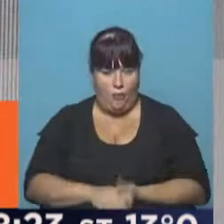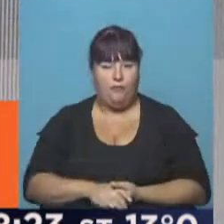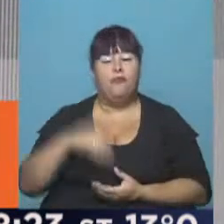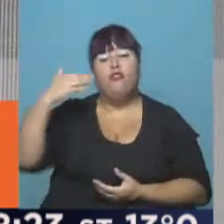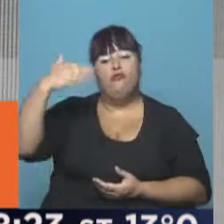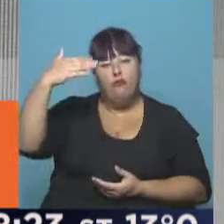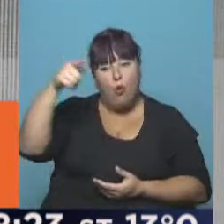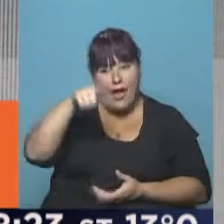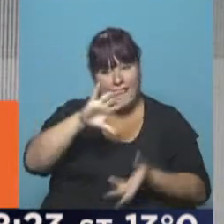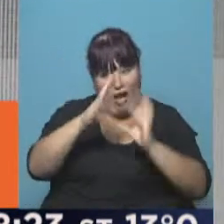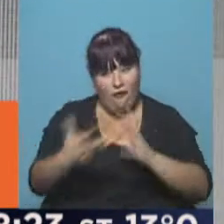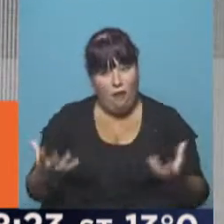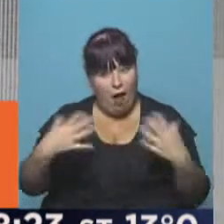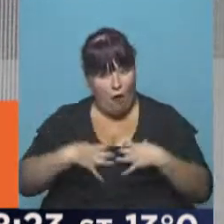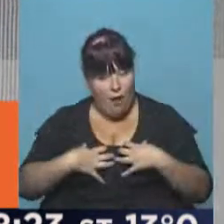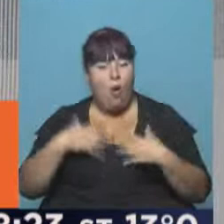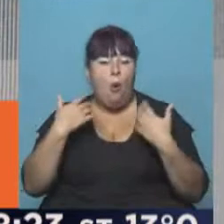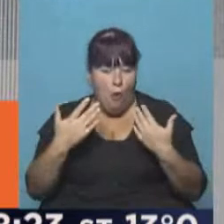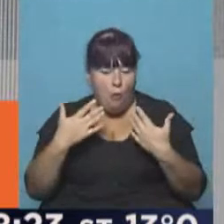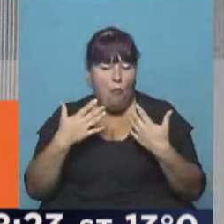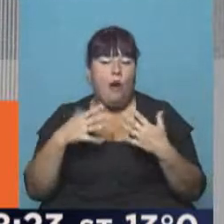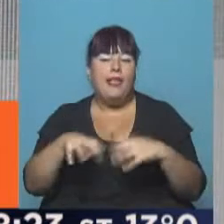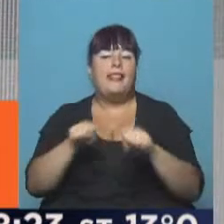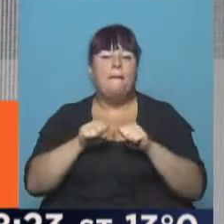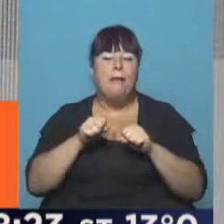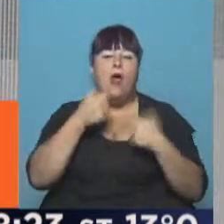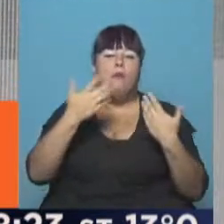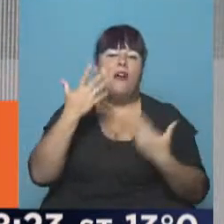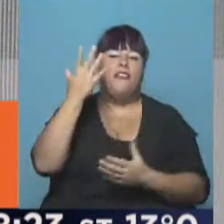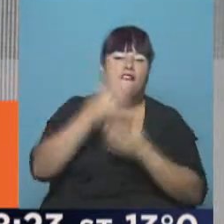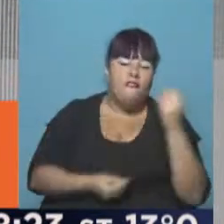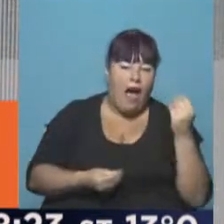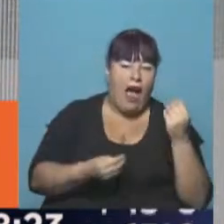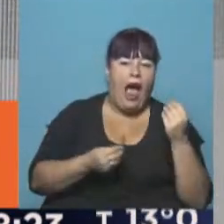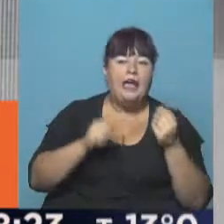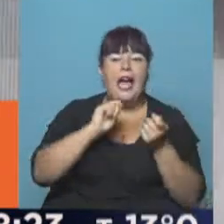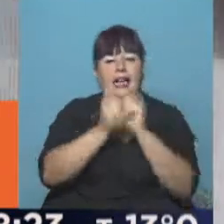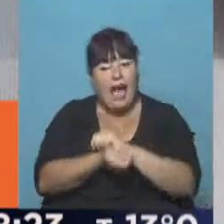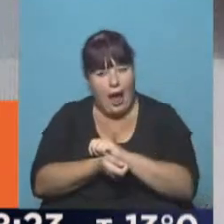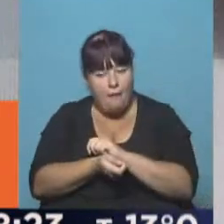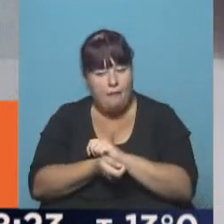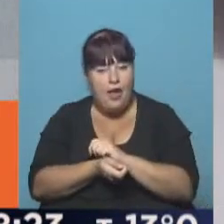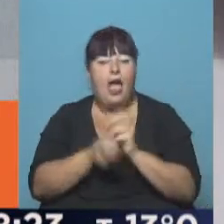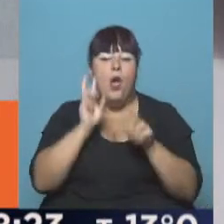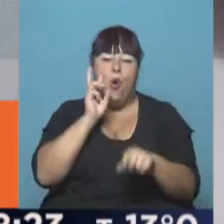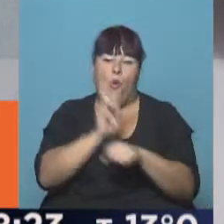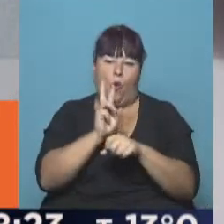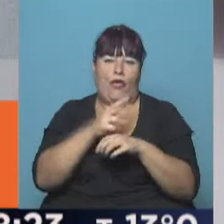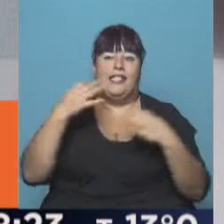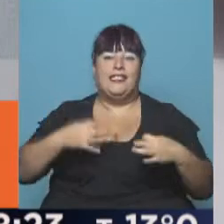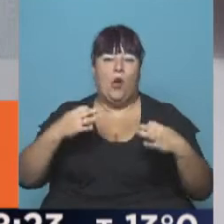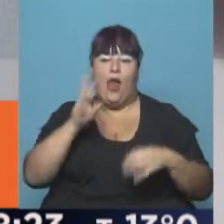futuro este tipo de prótesis podrán detectar a tiempo posibles fallas corregirlas y proteger la seguridad